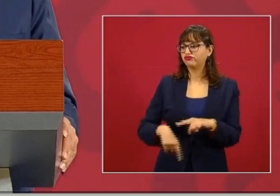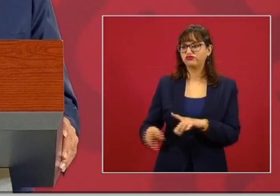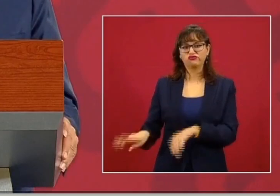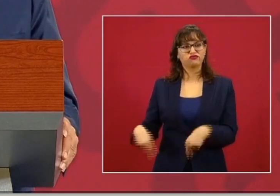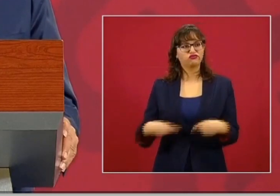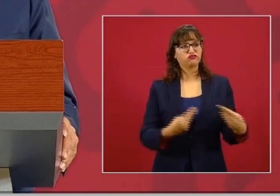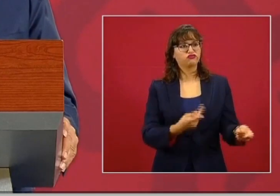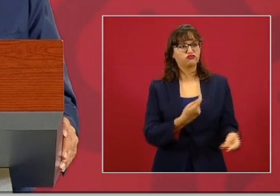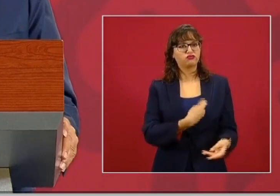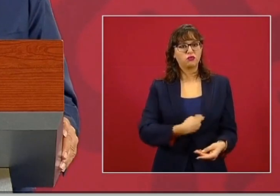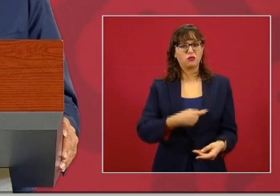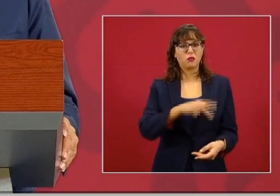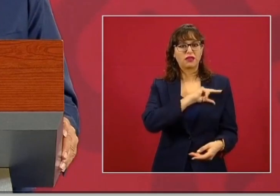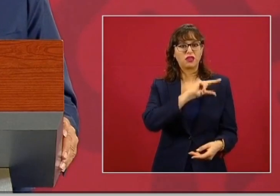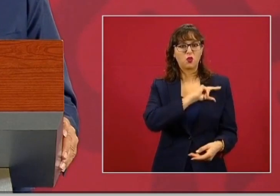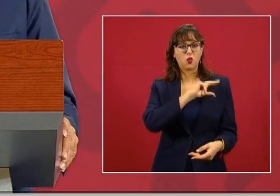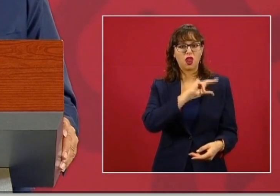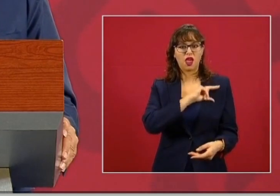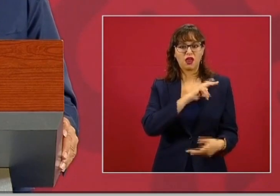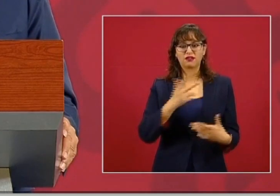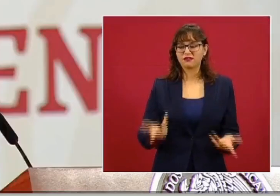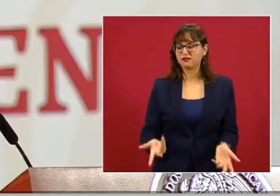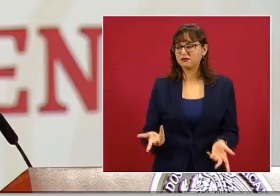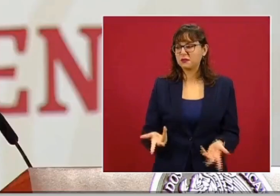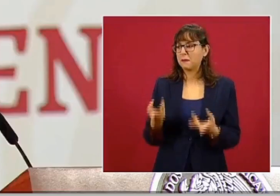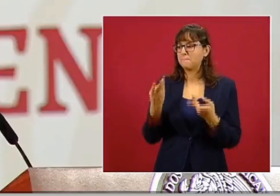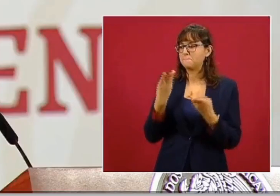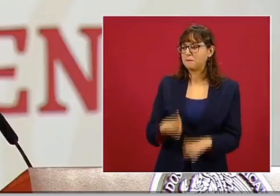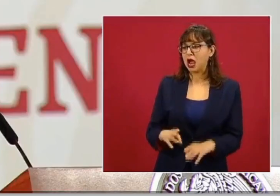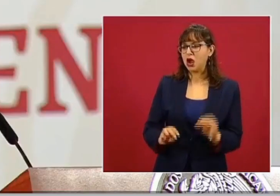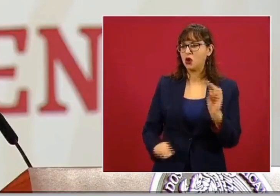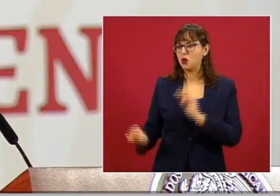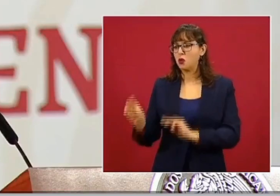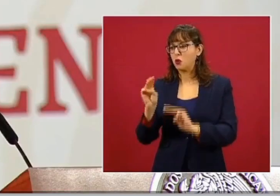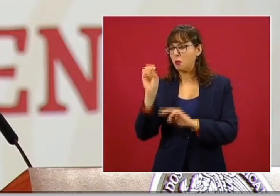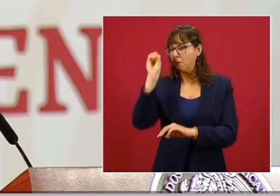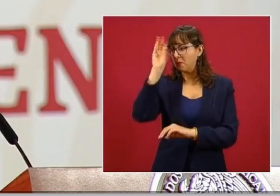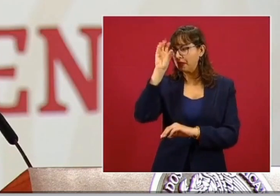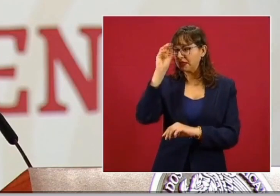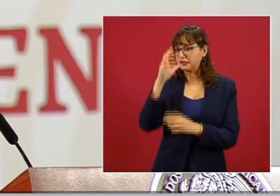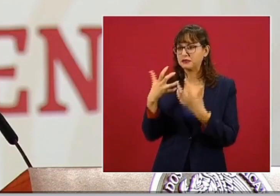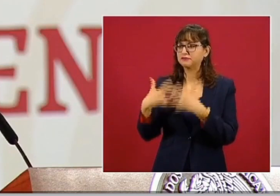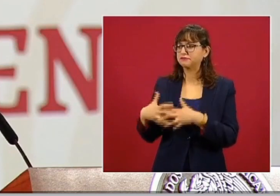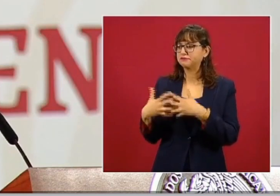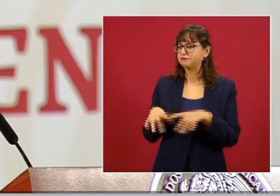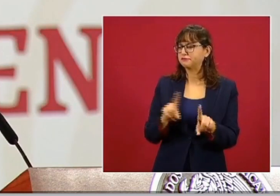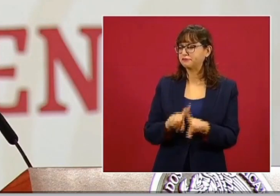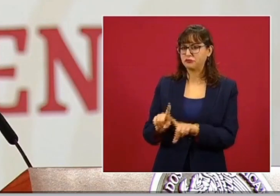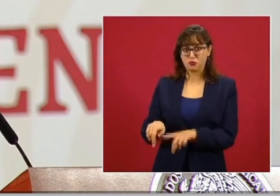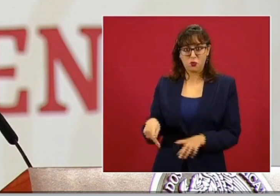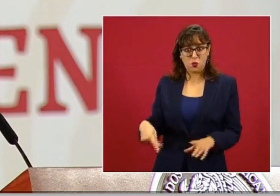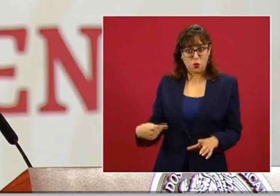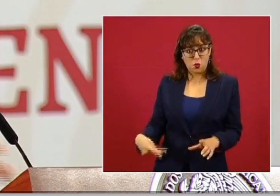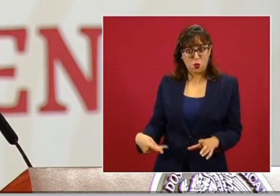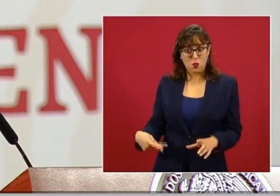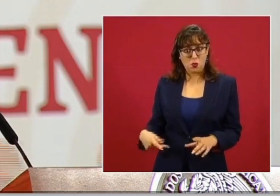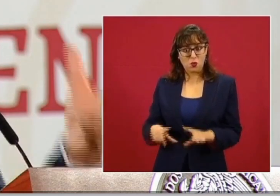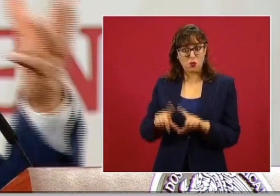cuidándose, Reyes Razo, Miguel Reyes Razo. Bueno,